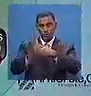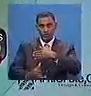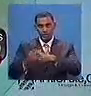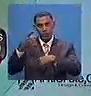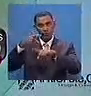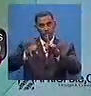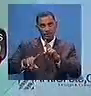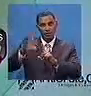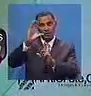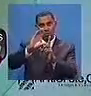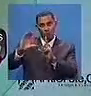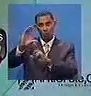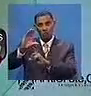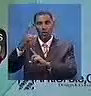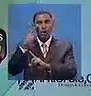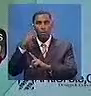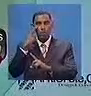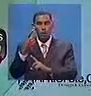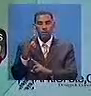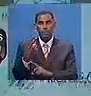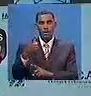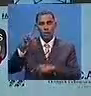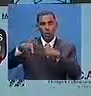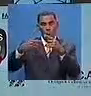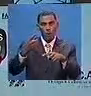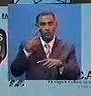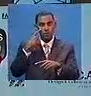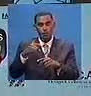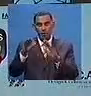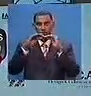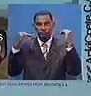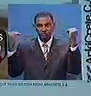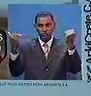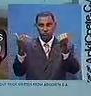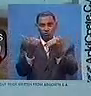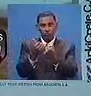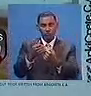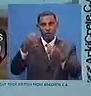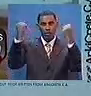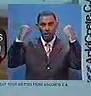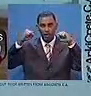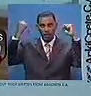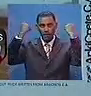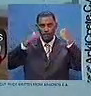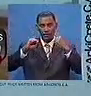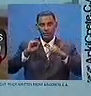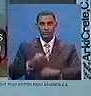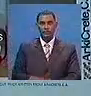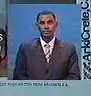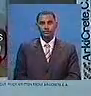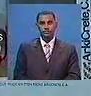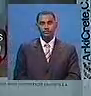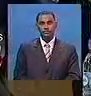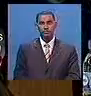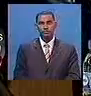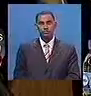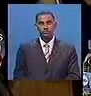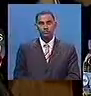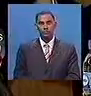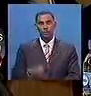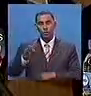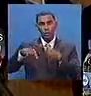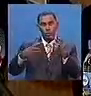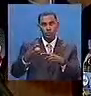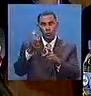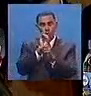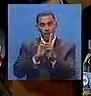plan ambicioso que consta de las más modernas instalaciones para la práctica de la disciplina. Curazao entonces es un proyecto donde estamos